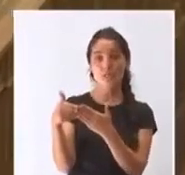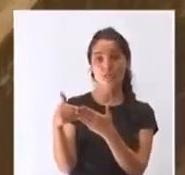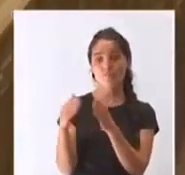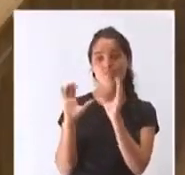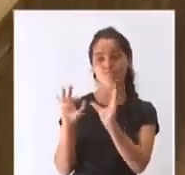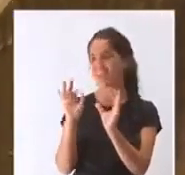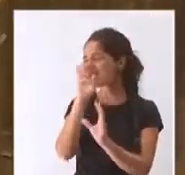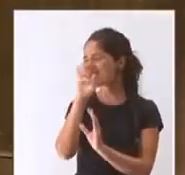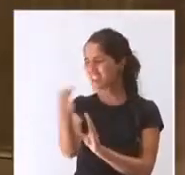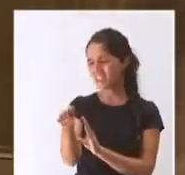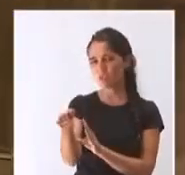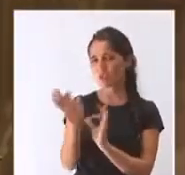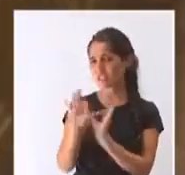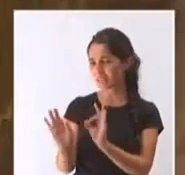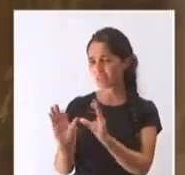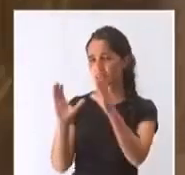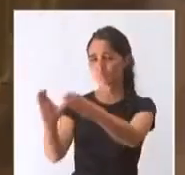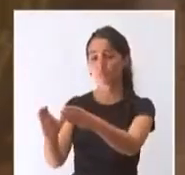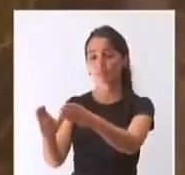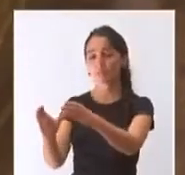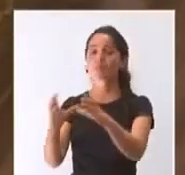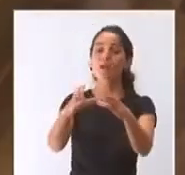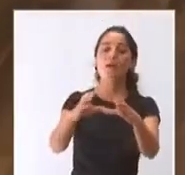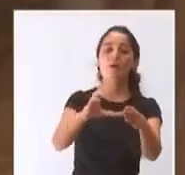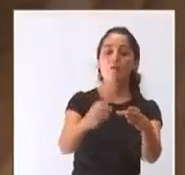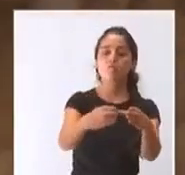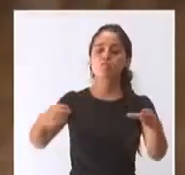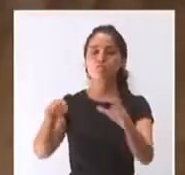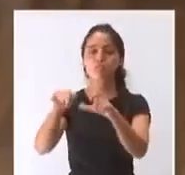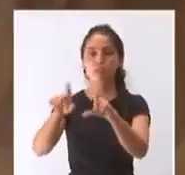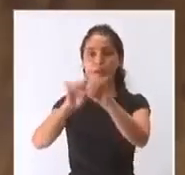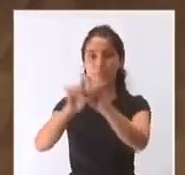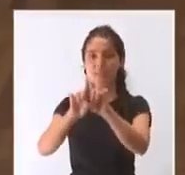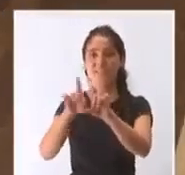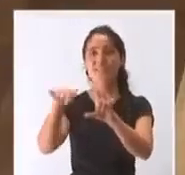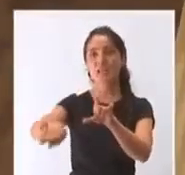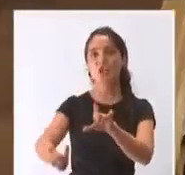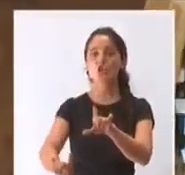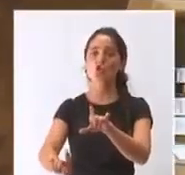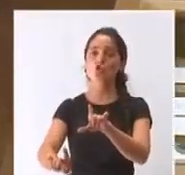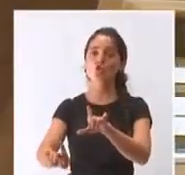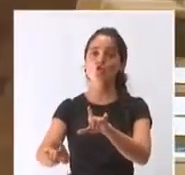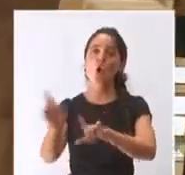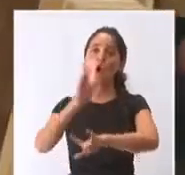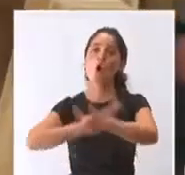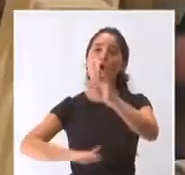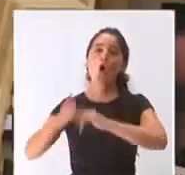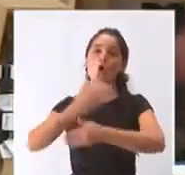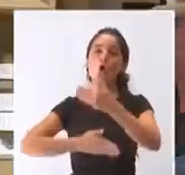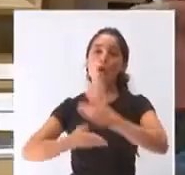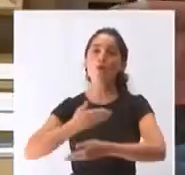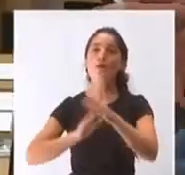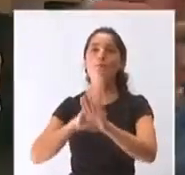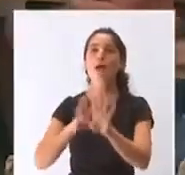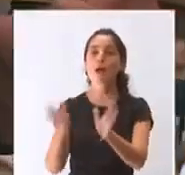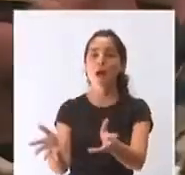exclusivamente para empresas no se provean de planes de eficiencia energética 6 millones además además de los que he